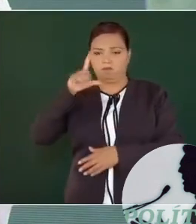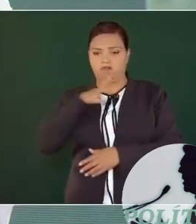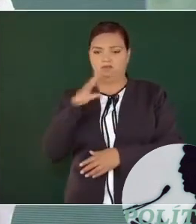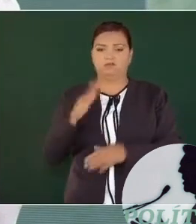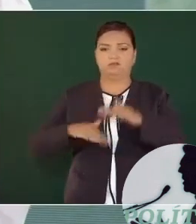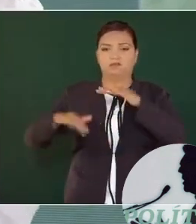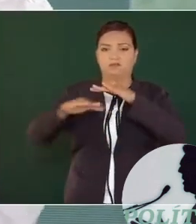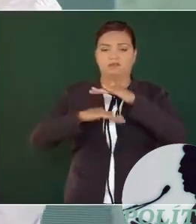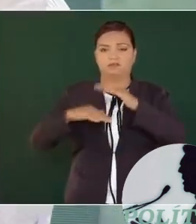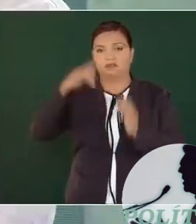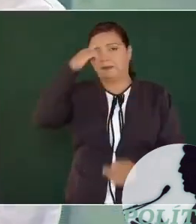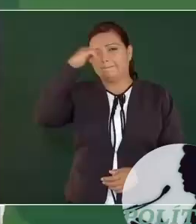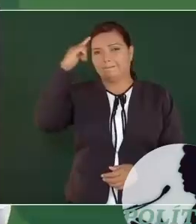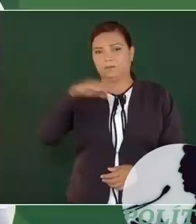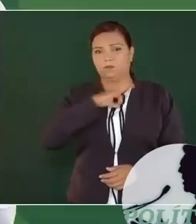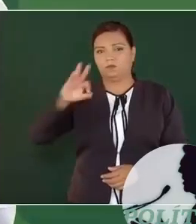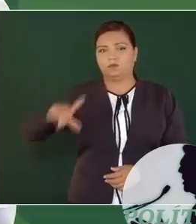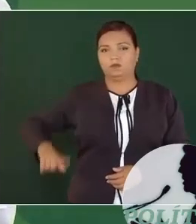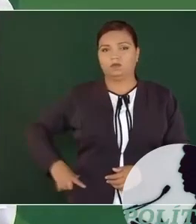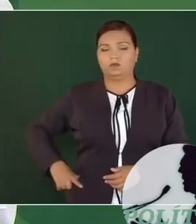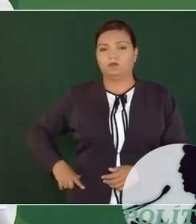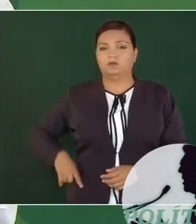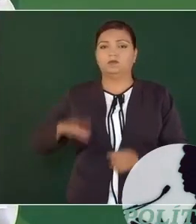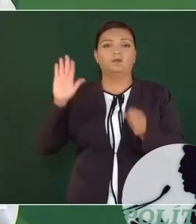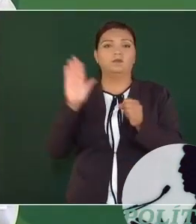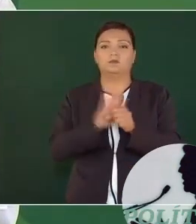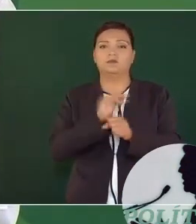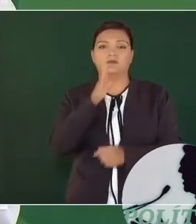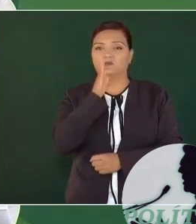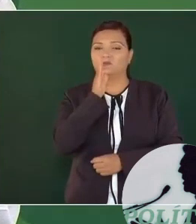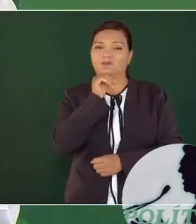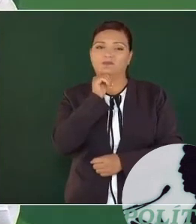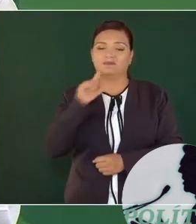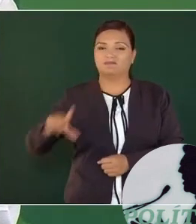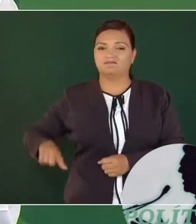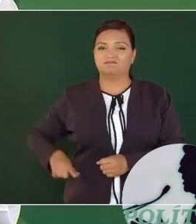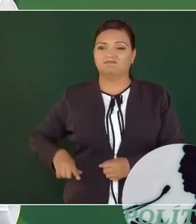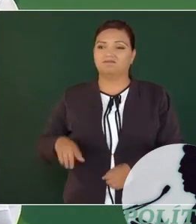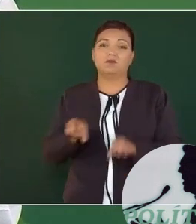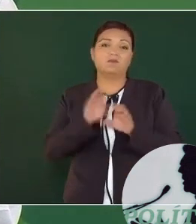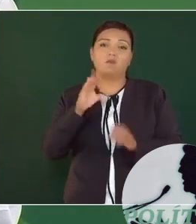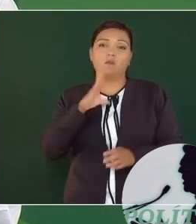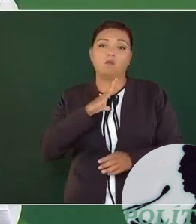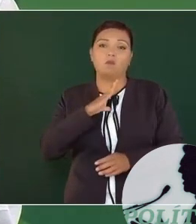para gobernar, porque no se puede gobernar si no hay autoridad